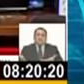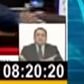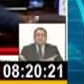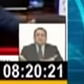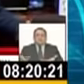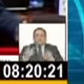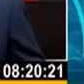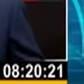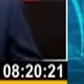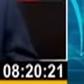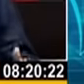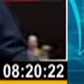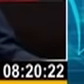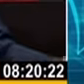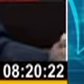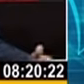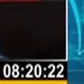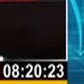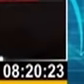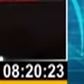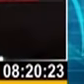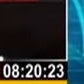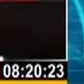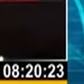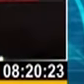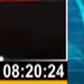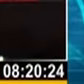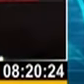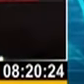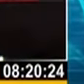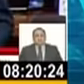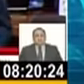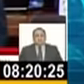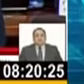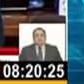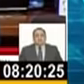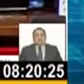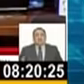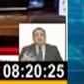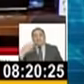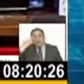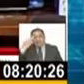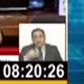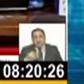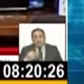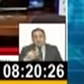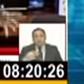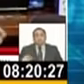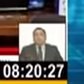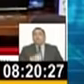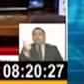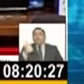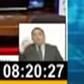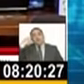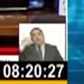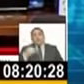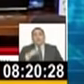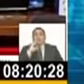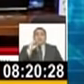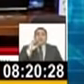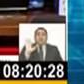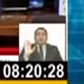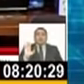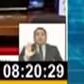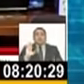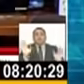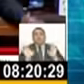un momento de pandemia en el que verdaderamente este cambio va a ser un golpe muy fuerte realmente para nuestro país. Ahora,